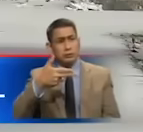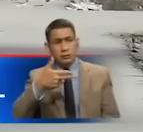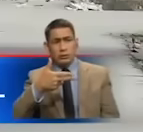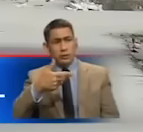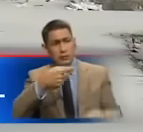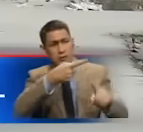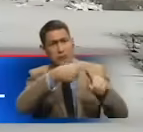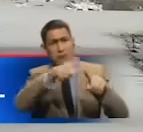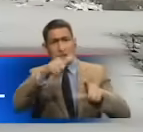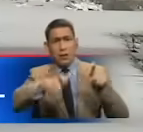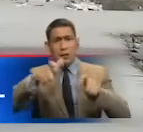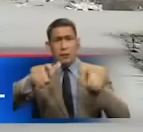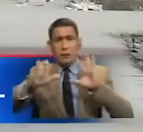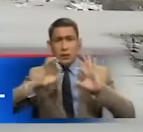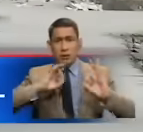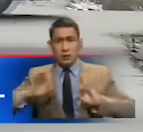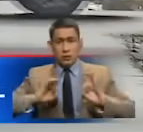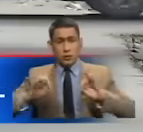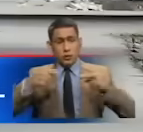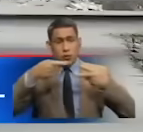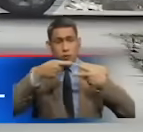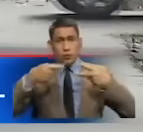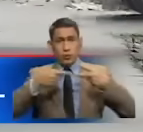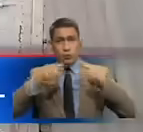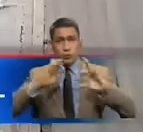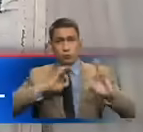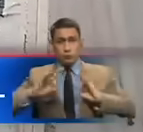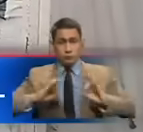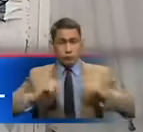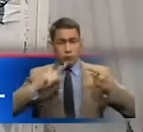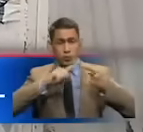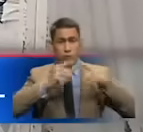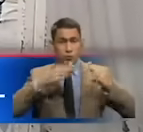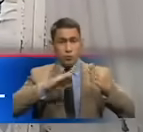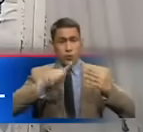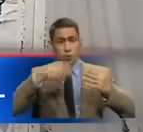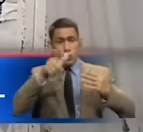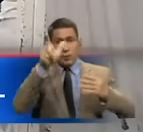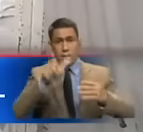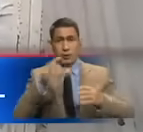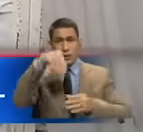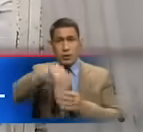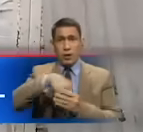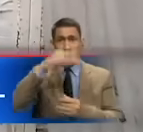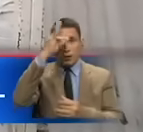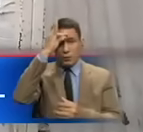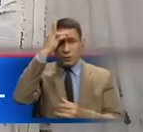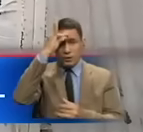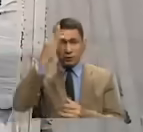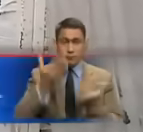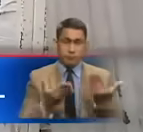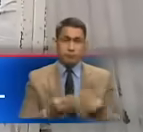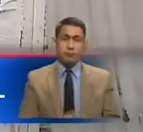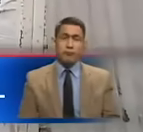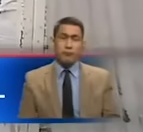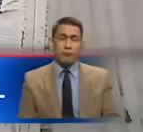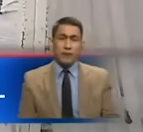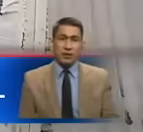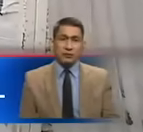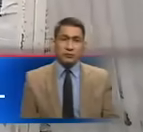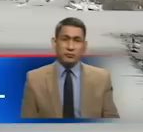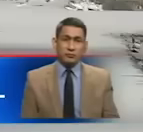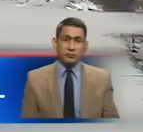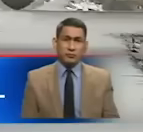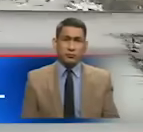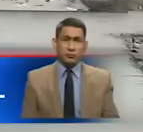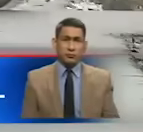dos. ¿Son dos personas baleadas? Sí, uno está muerto, el otro está en el hospital, no sé en qué hospital está. ¿Pero llegaron a